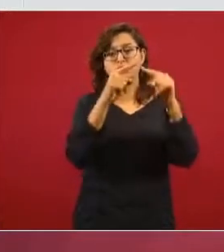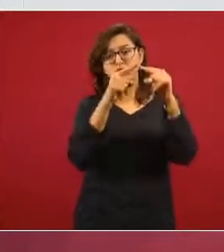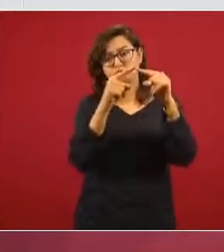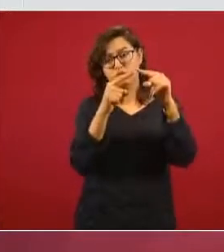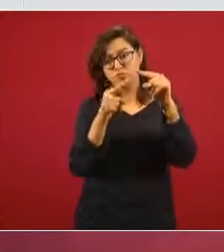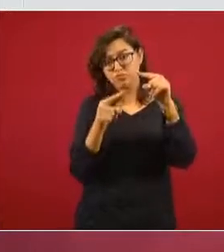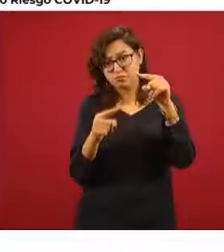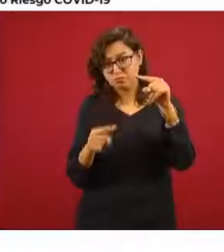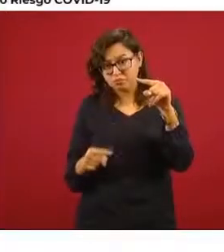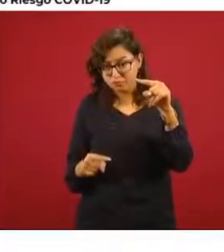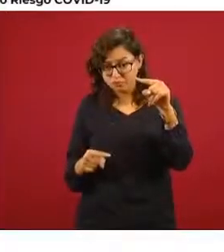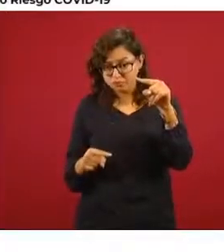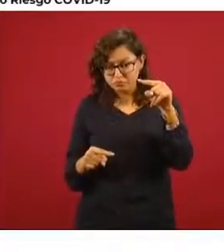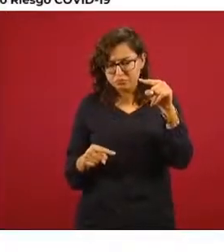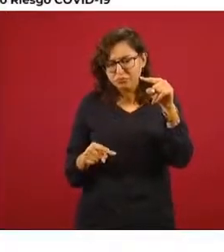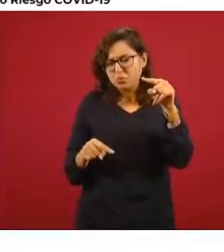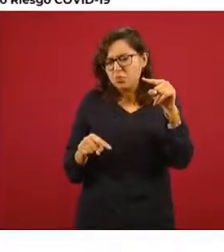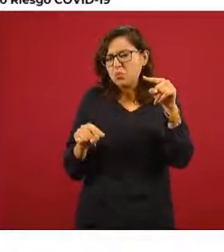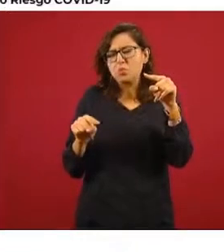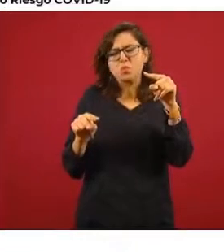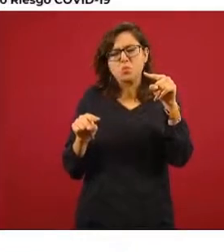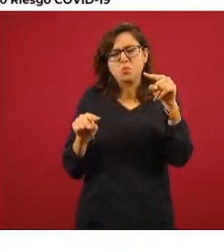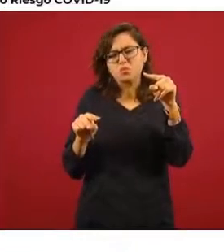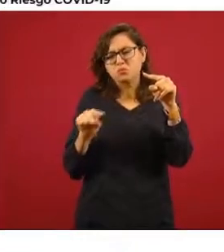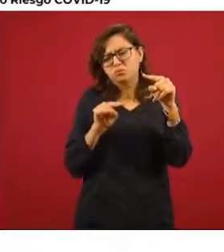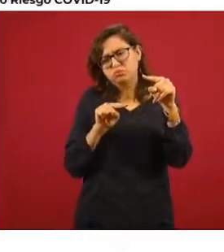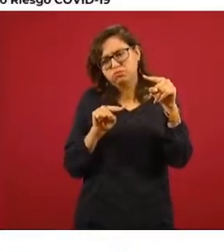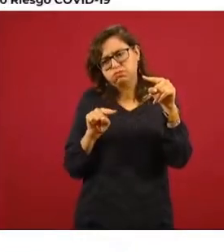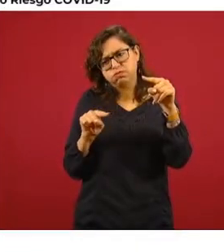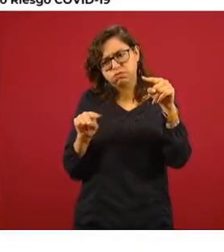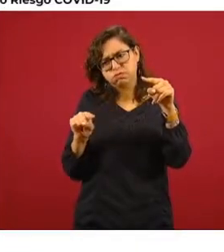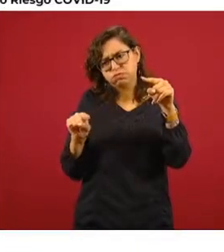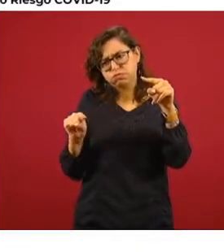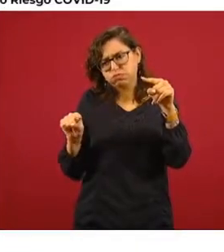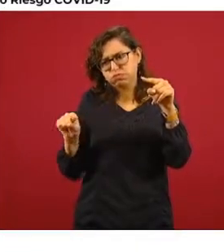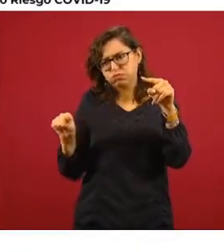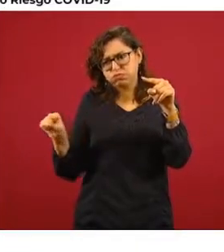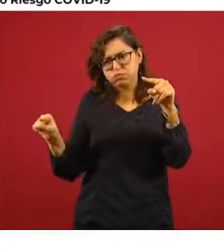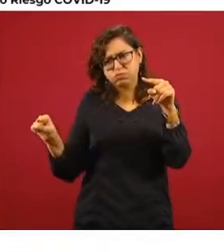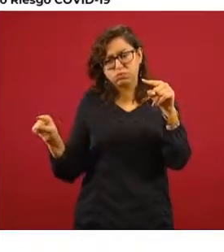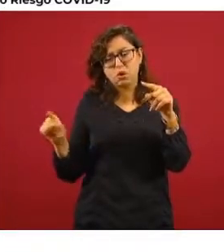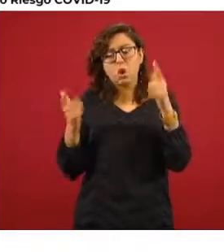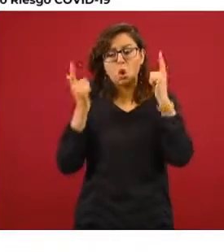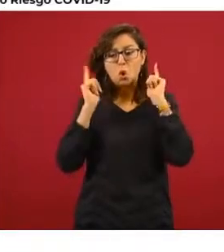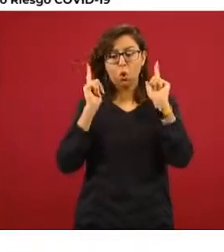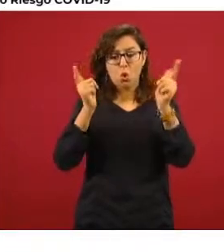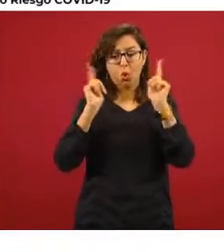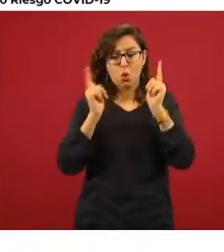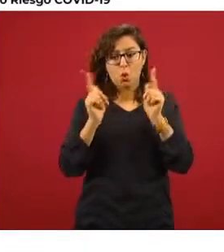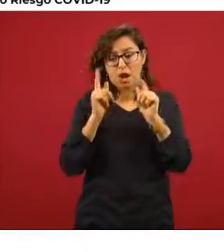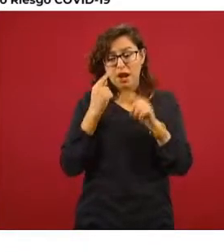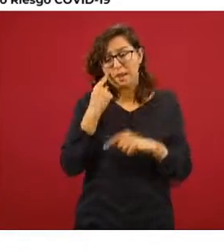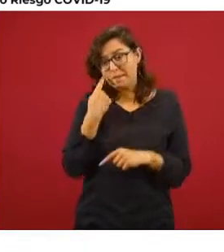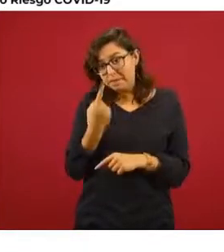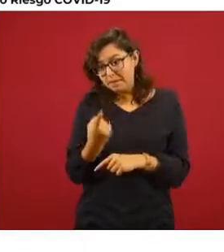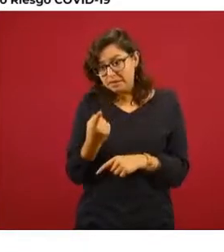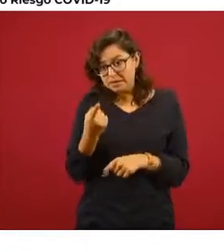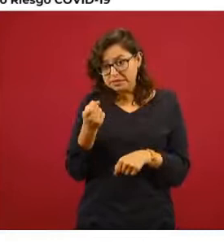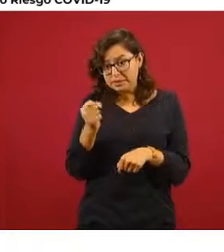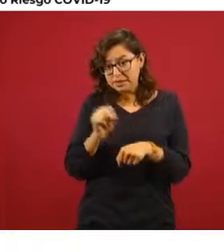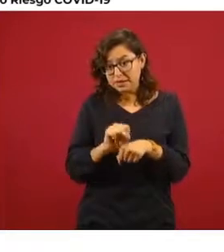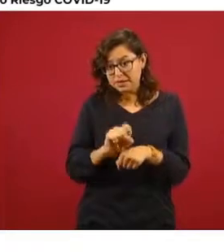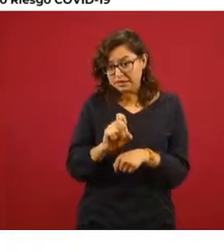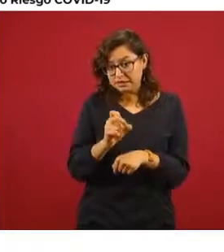pequeño ascenso y gruesamente ha estado en una meseta desde la semana 24 y esperamos que ya la tendencia que se ve desde la semana 31